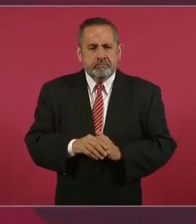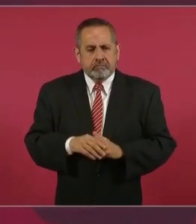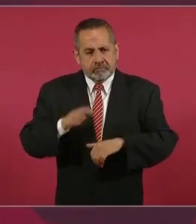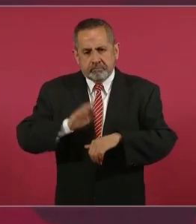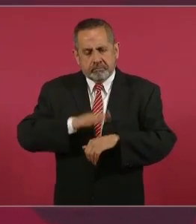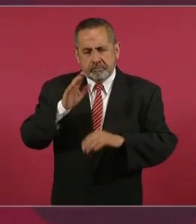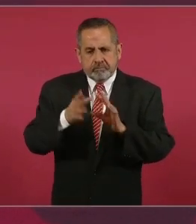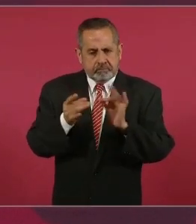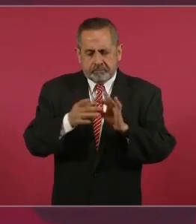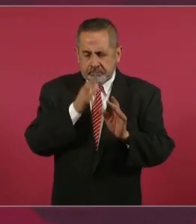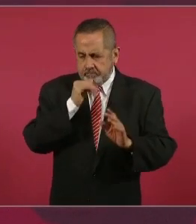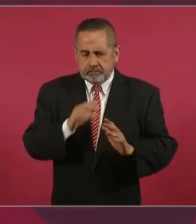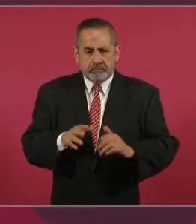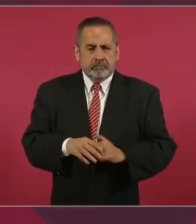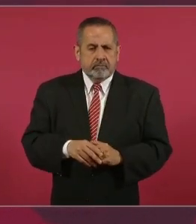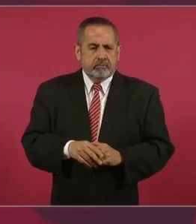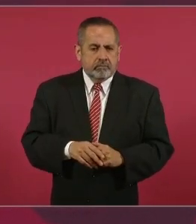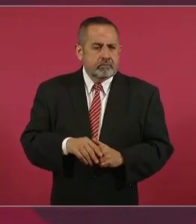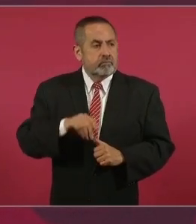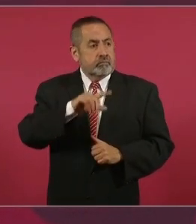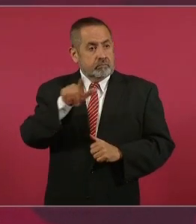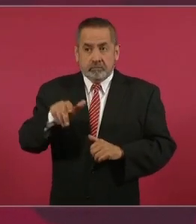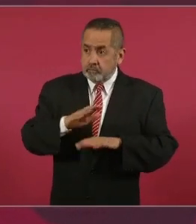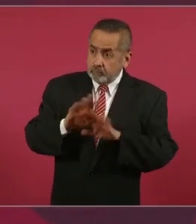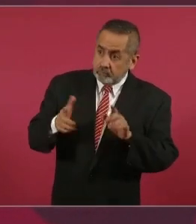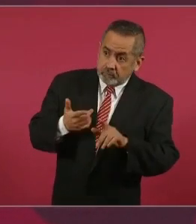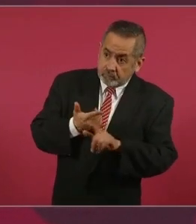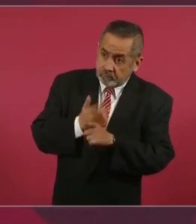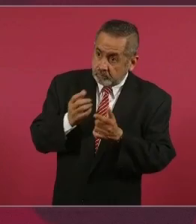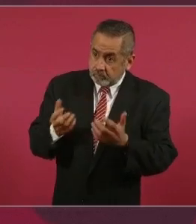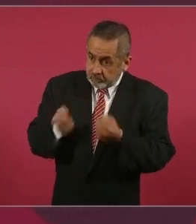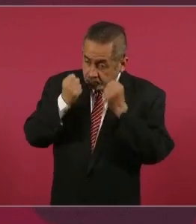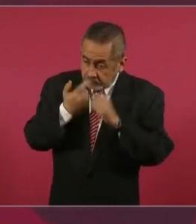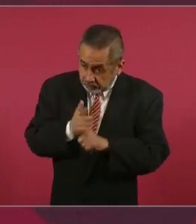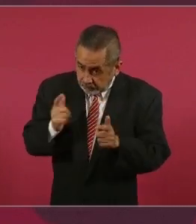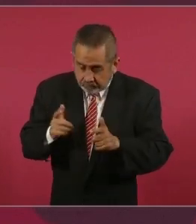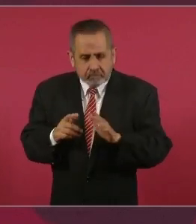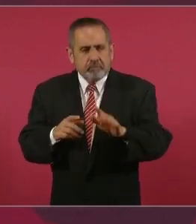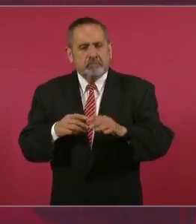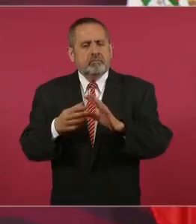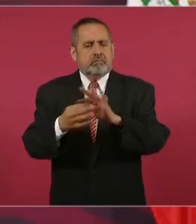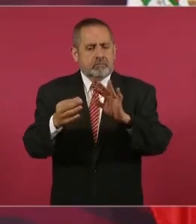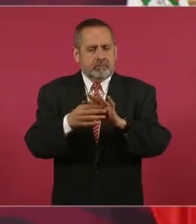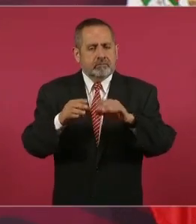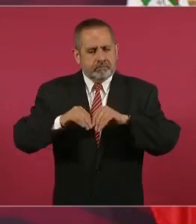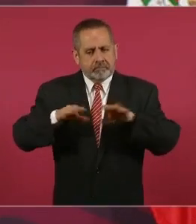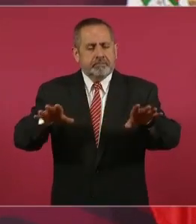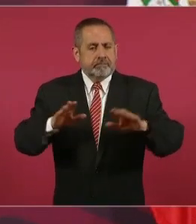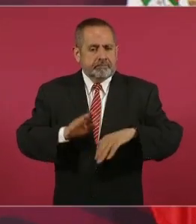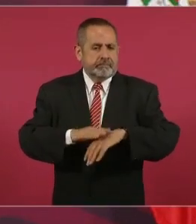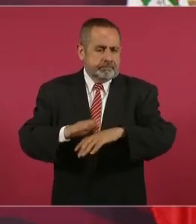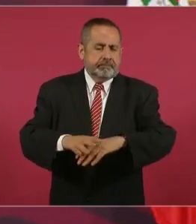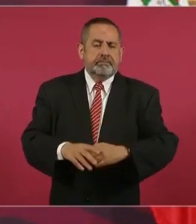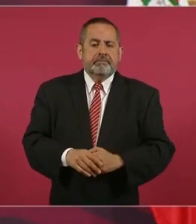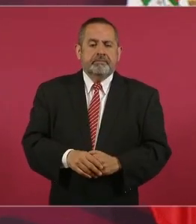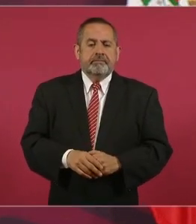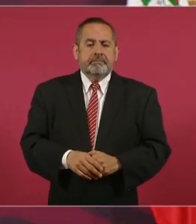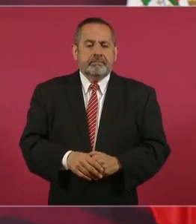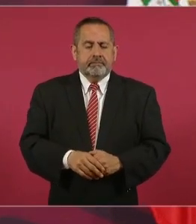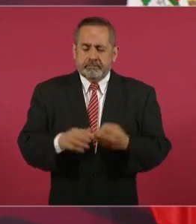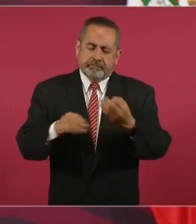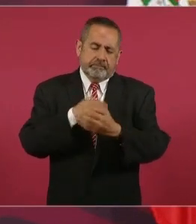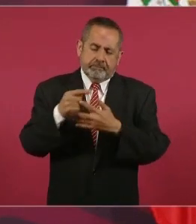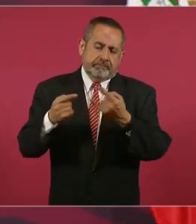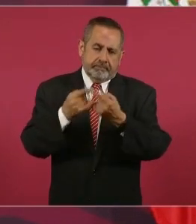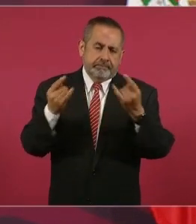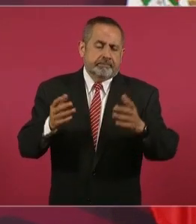decir más, ya cuando estén a salvo, ya les vamos a informar de toda